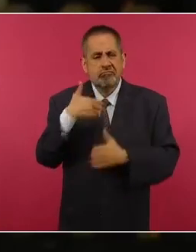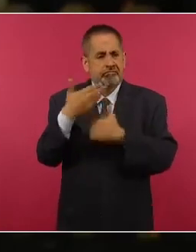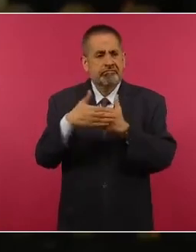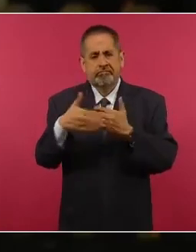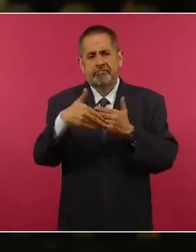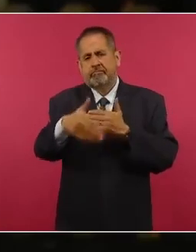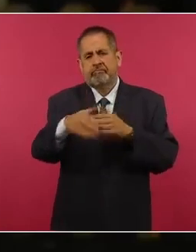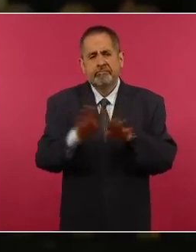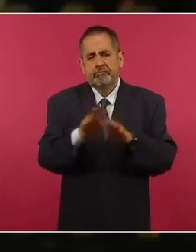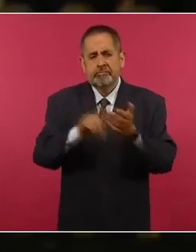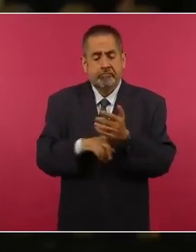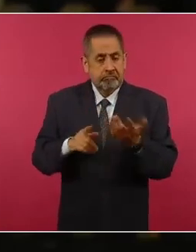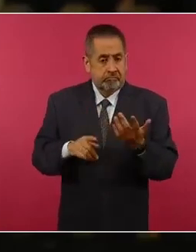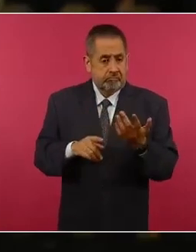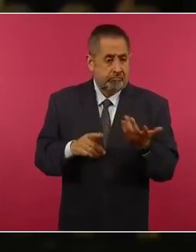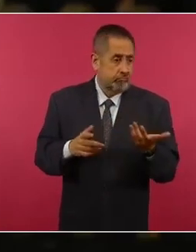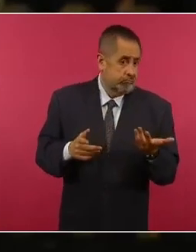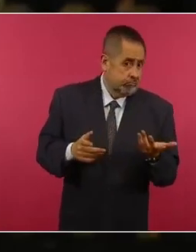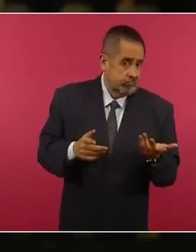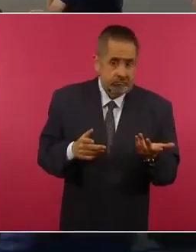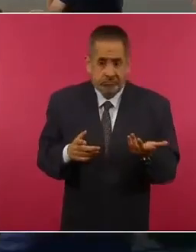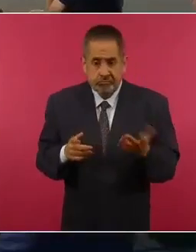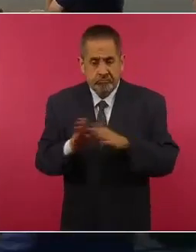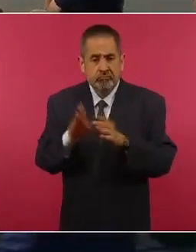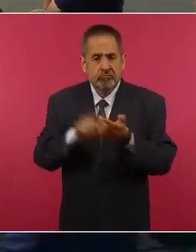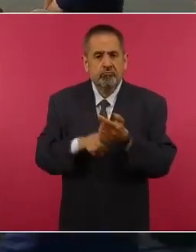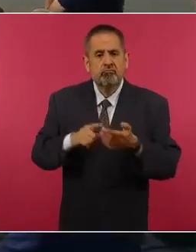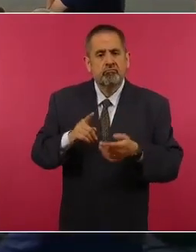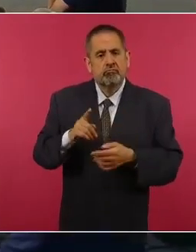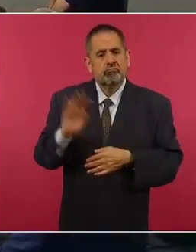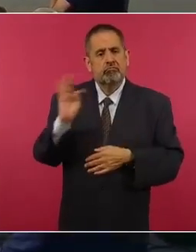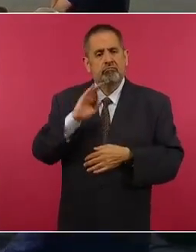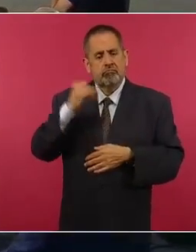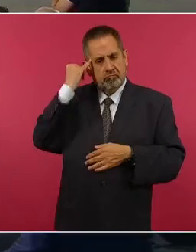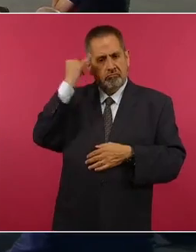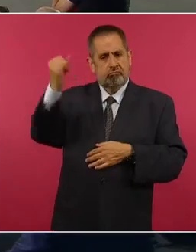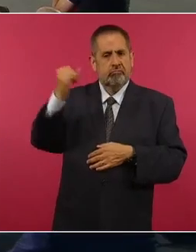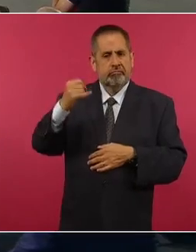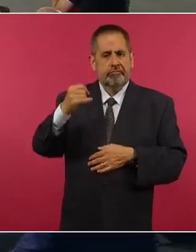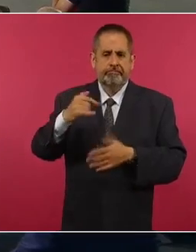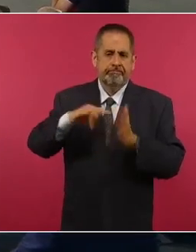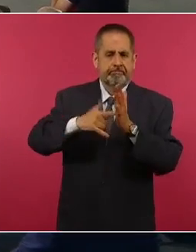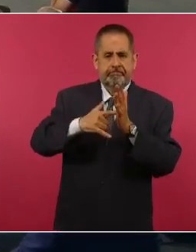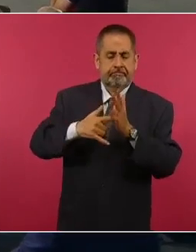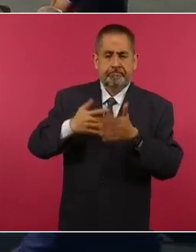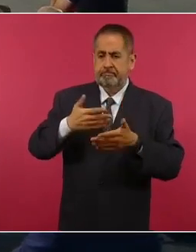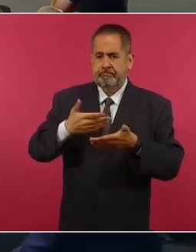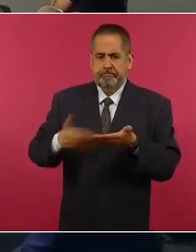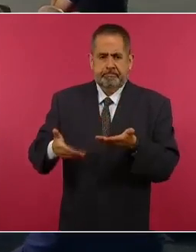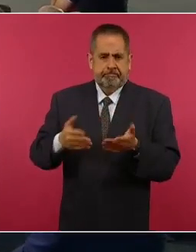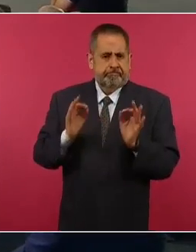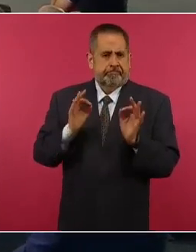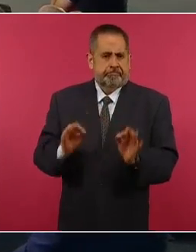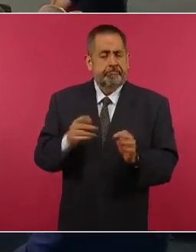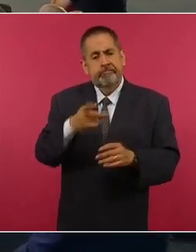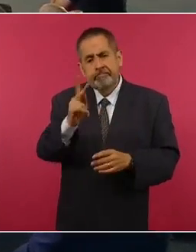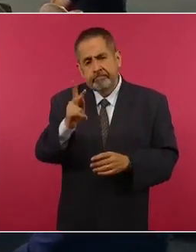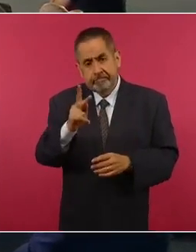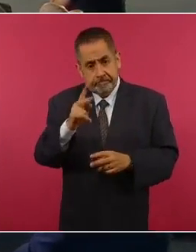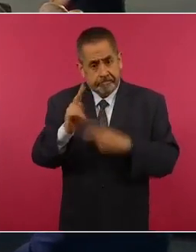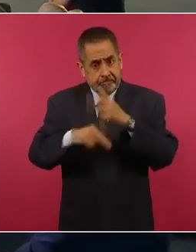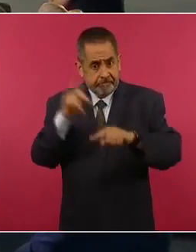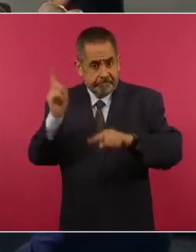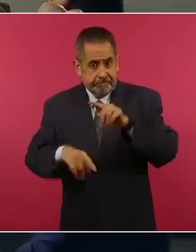sea, nosotros entenderíamos que quedaría el horario que tenemos normalmente, pero se va